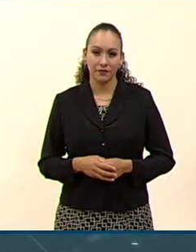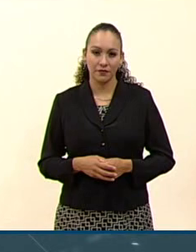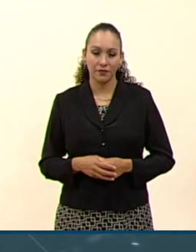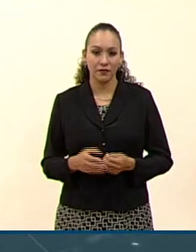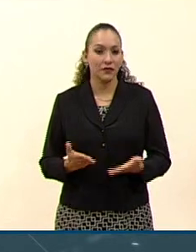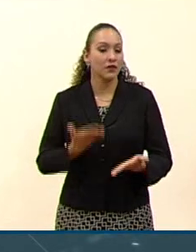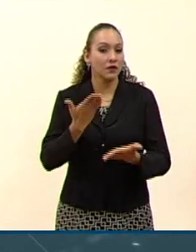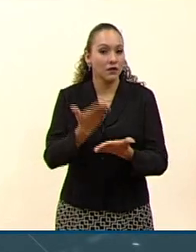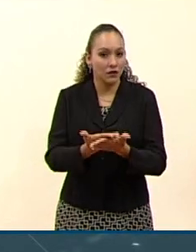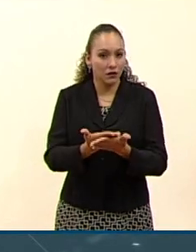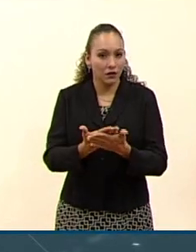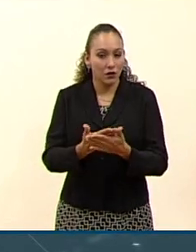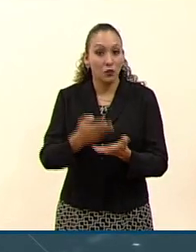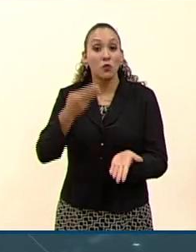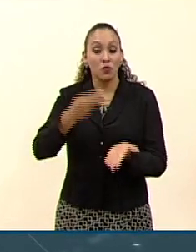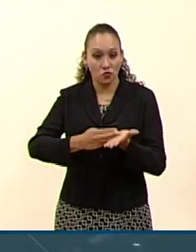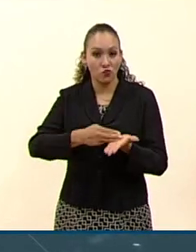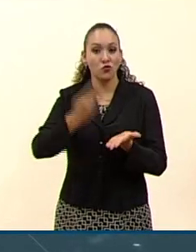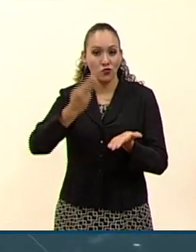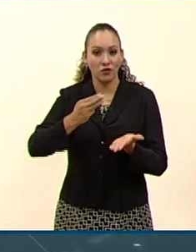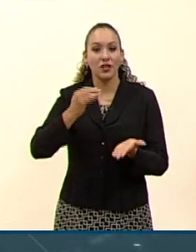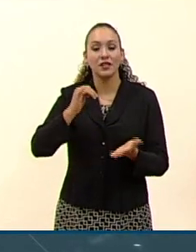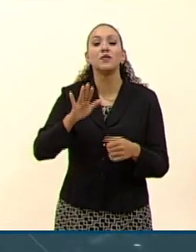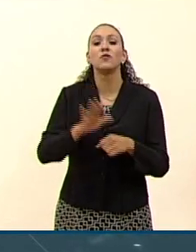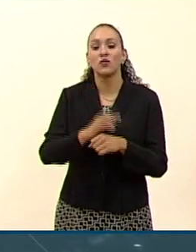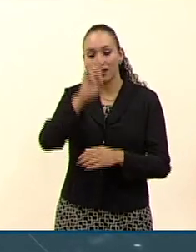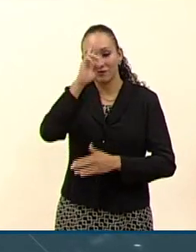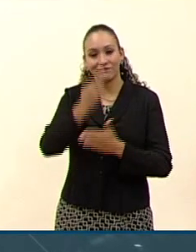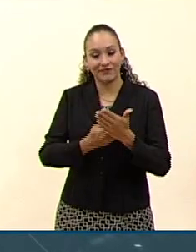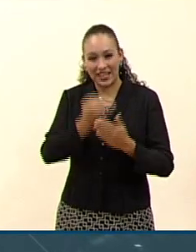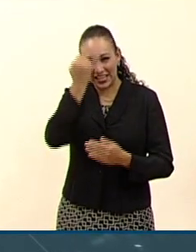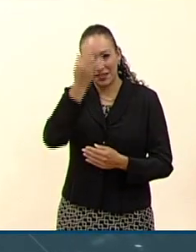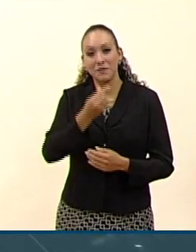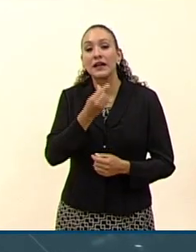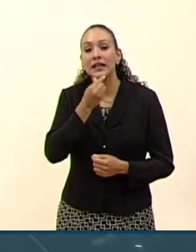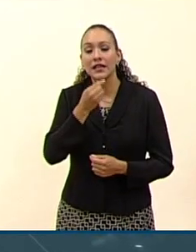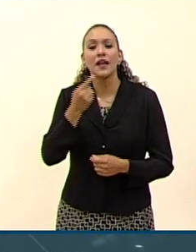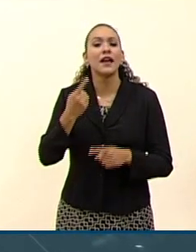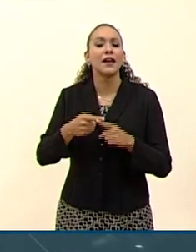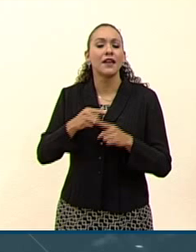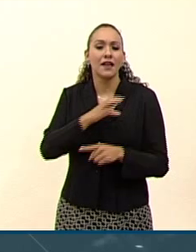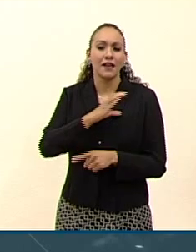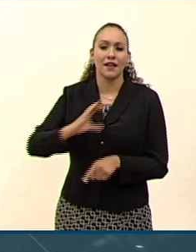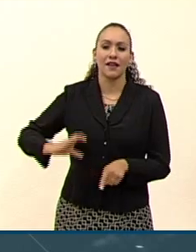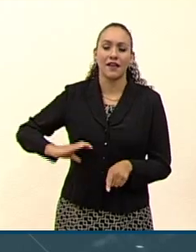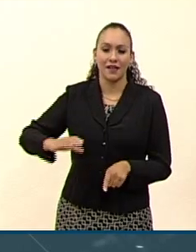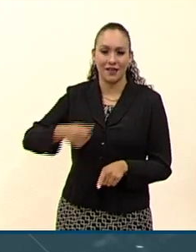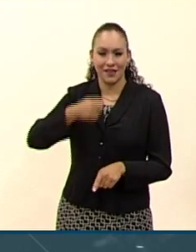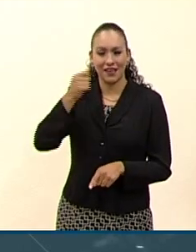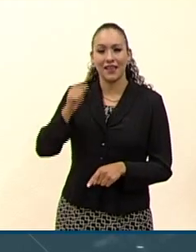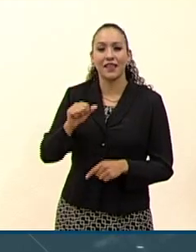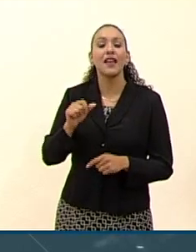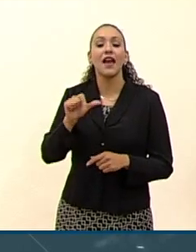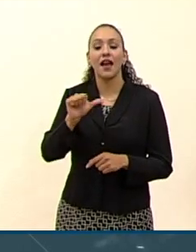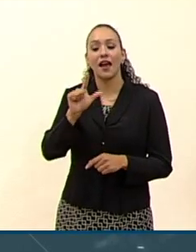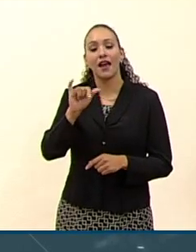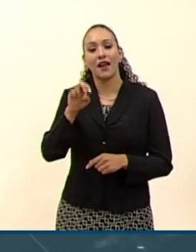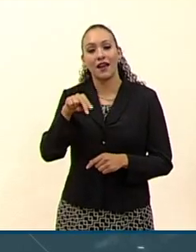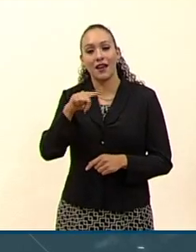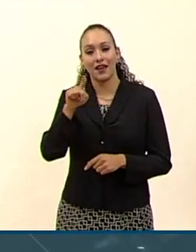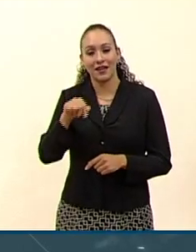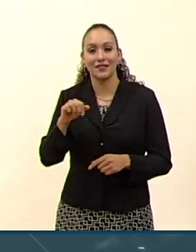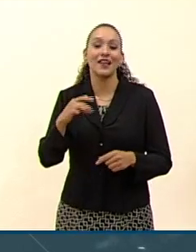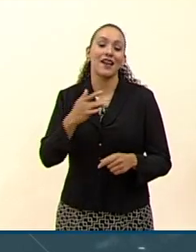Proponen confirmar multa por violar el interés superior de la infancia a la candidata presidencial de la Alianza Fuerza y Corazón